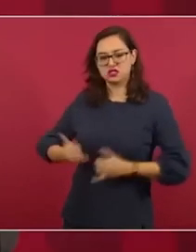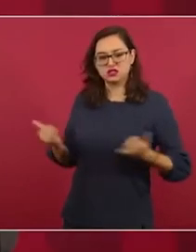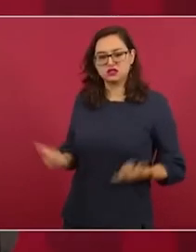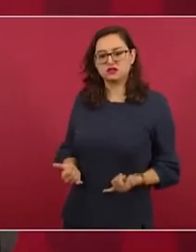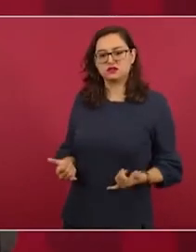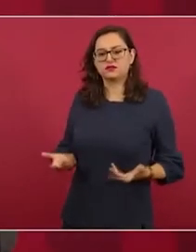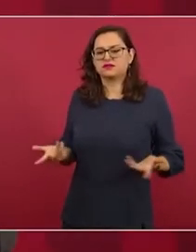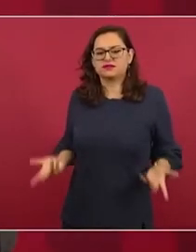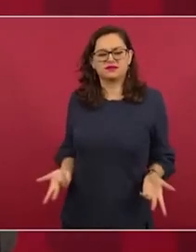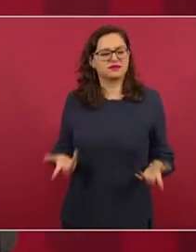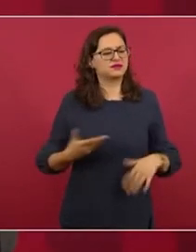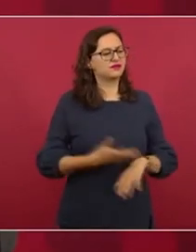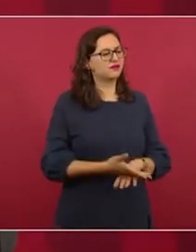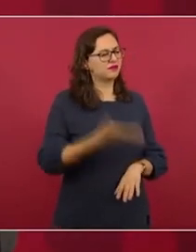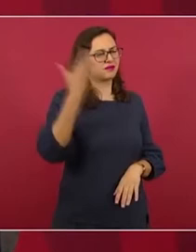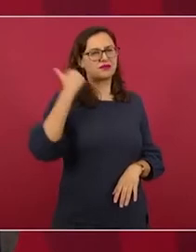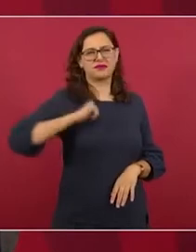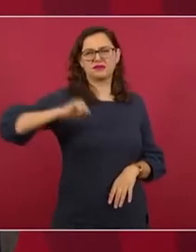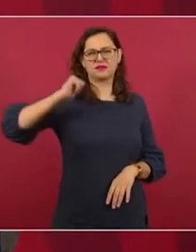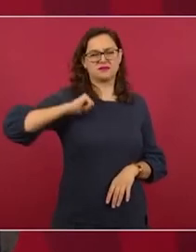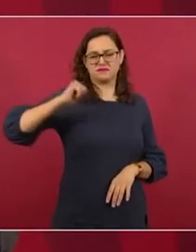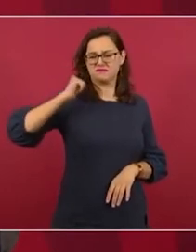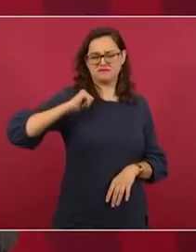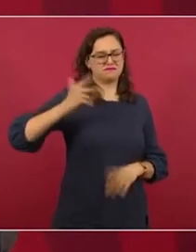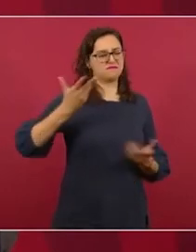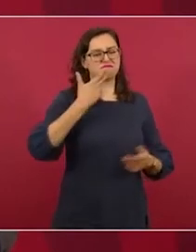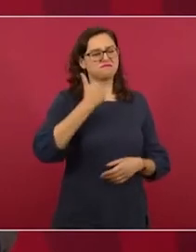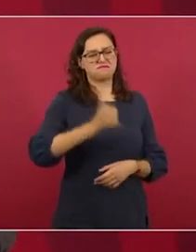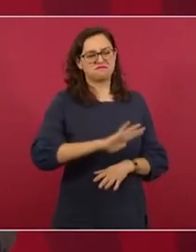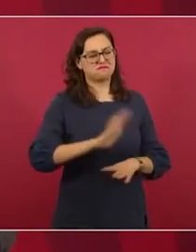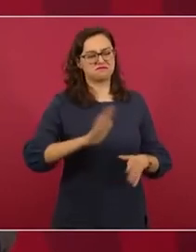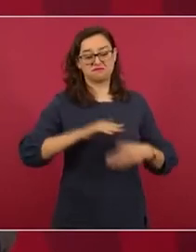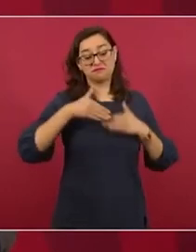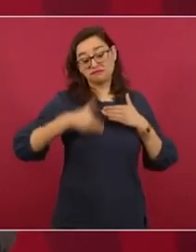agravios, hay que pensar hacia adelante.